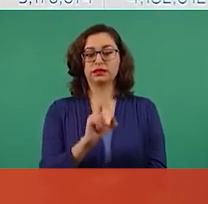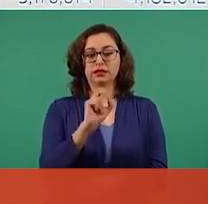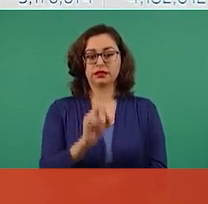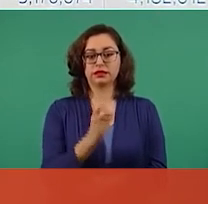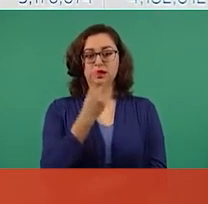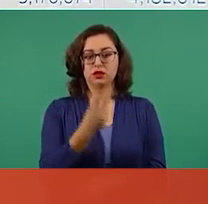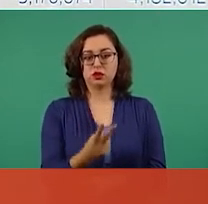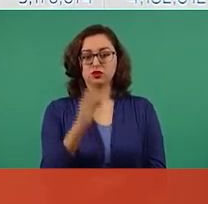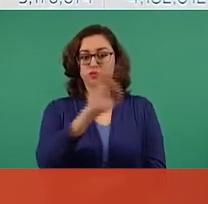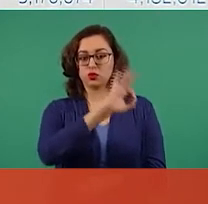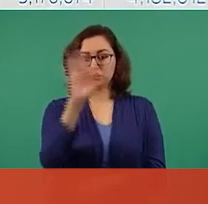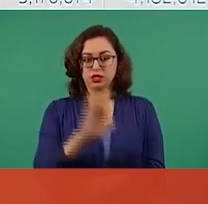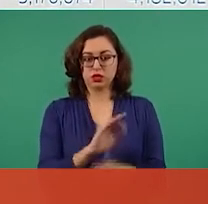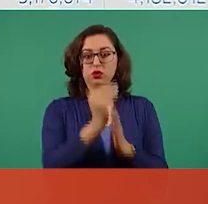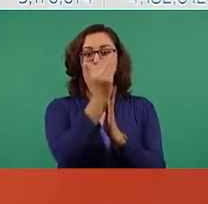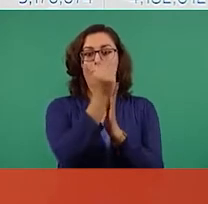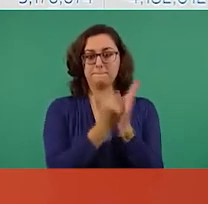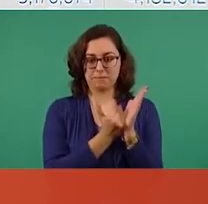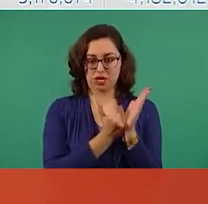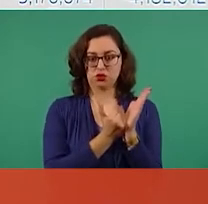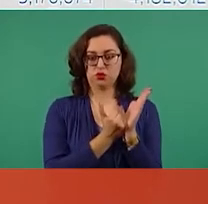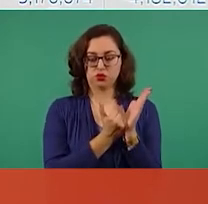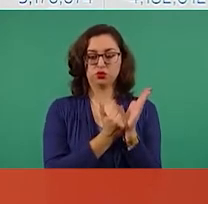¿32% menos?